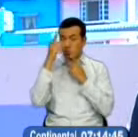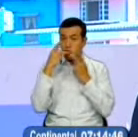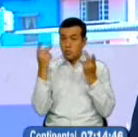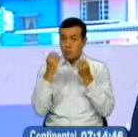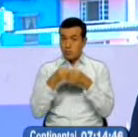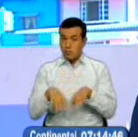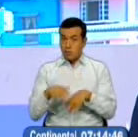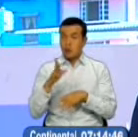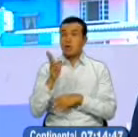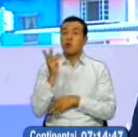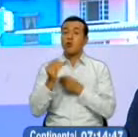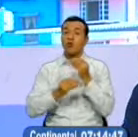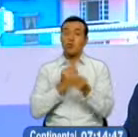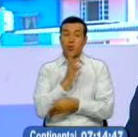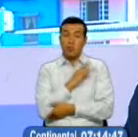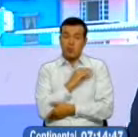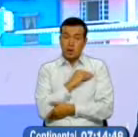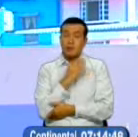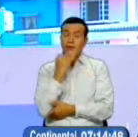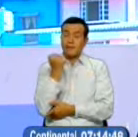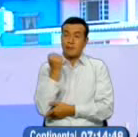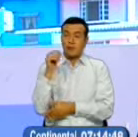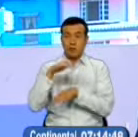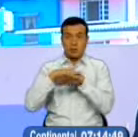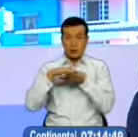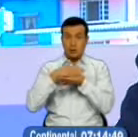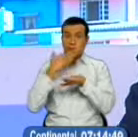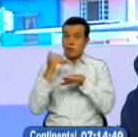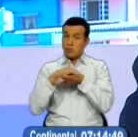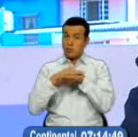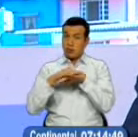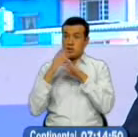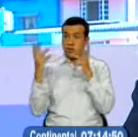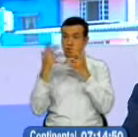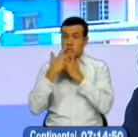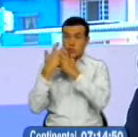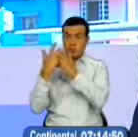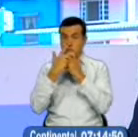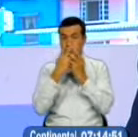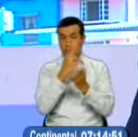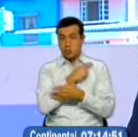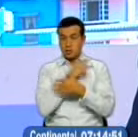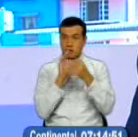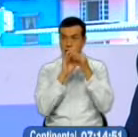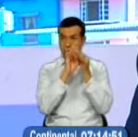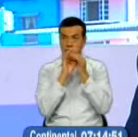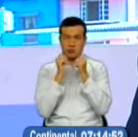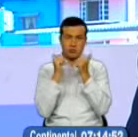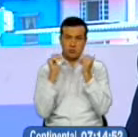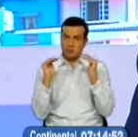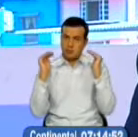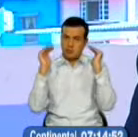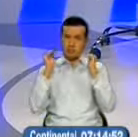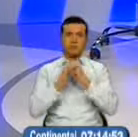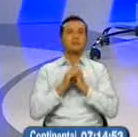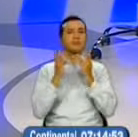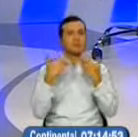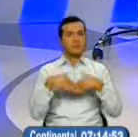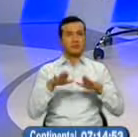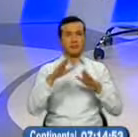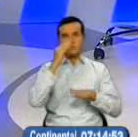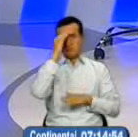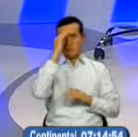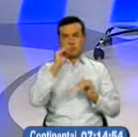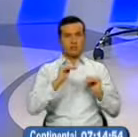pasa con una vocación adecuada, con una mejora del bachillerato, para concatenarle de mejor manera con el sistema de educación superior. Vamos al tema de la